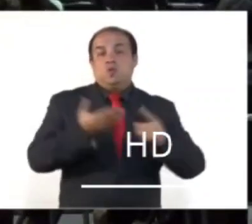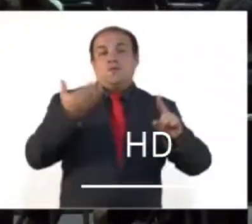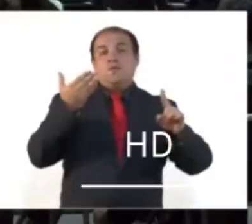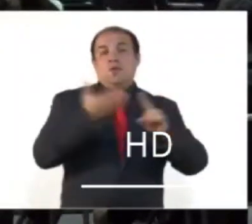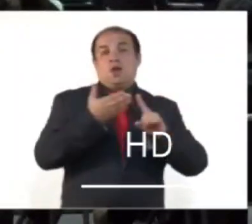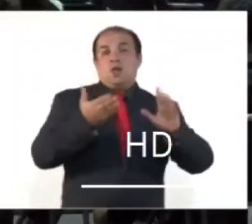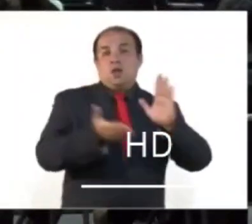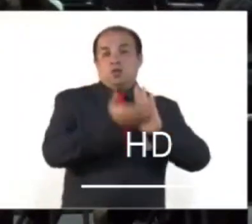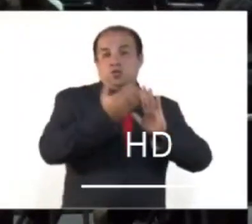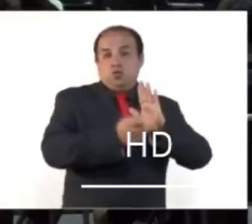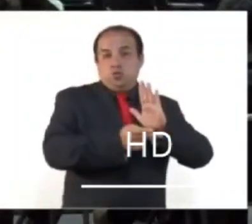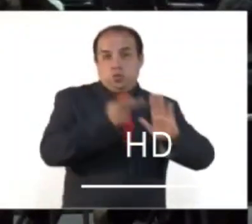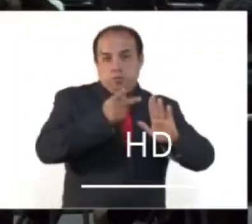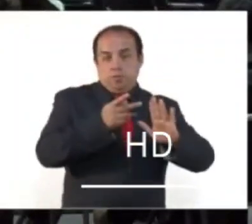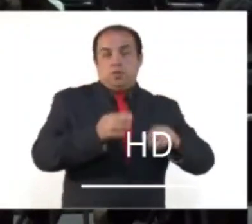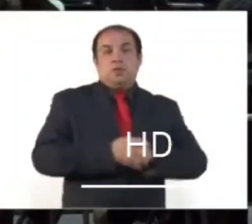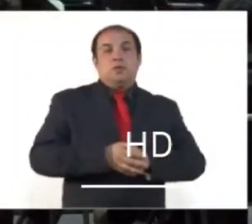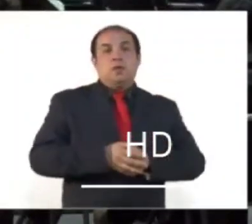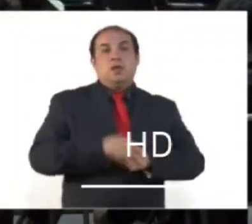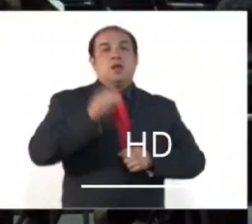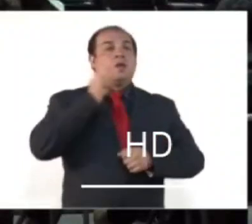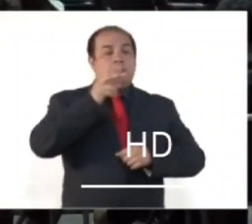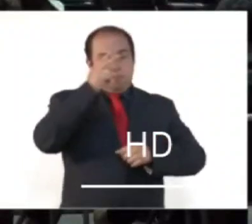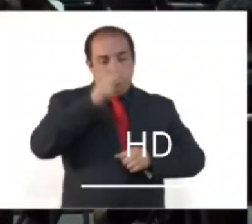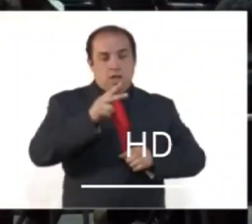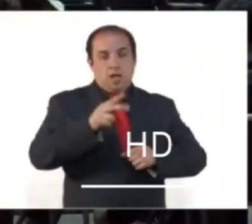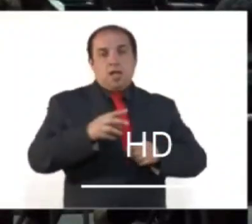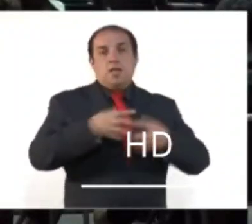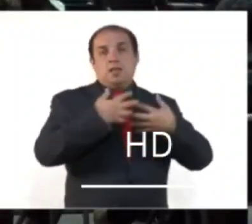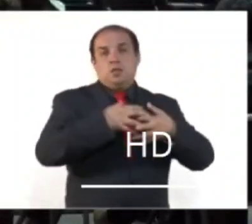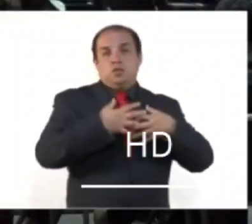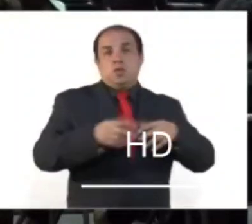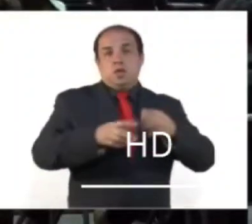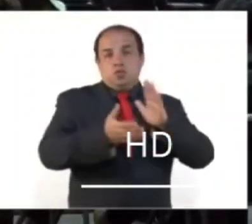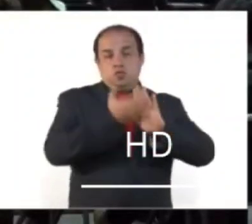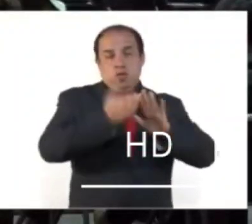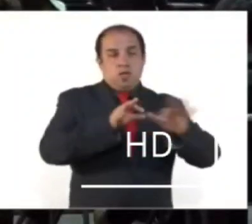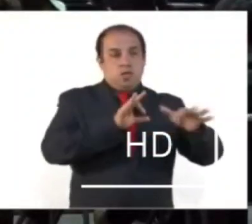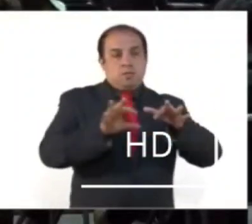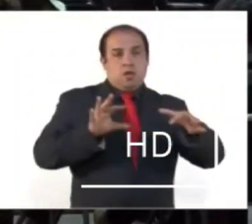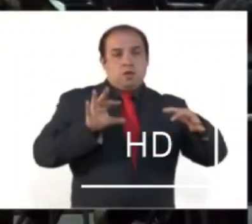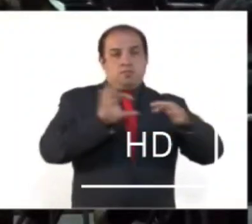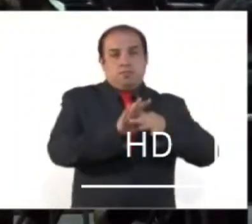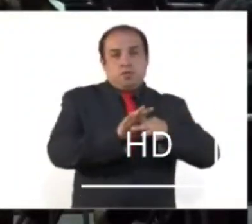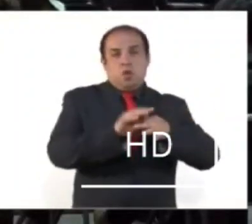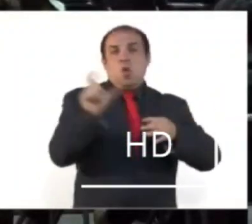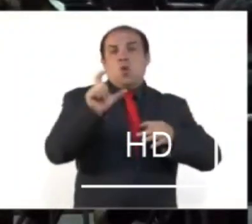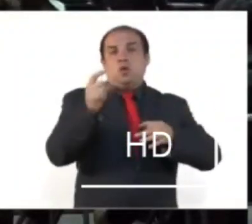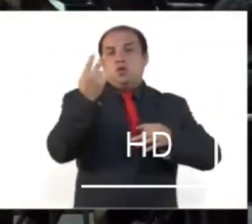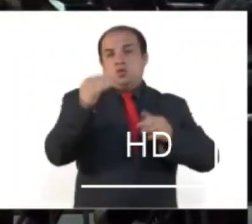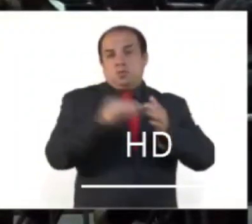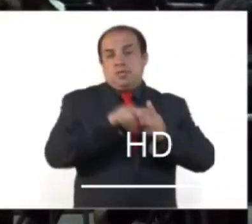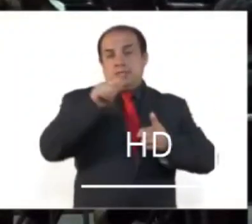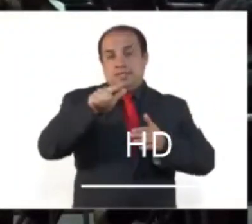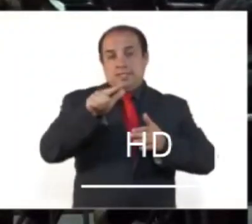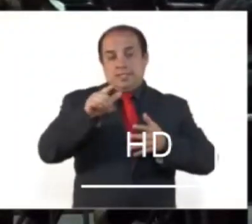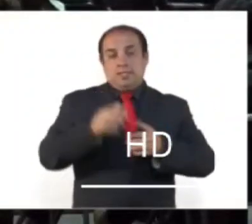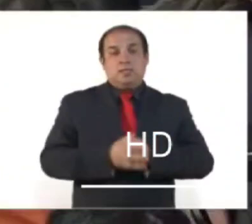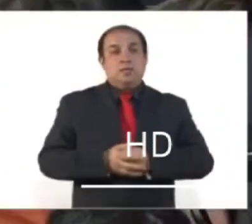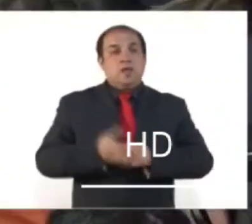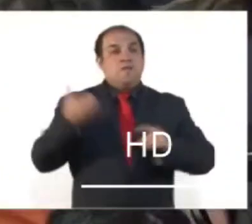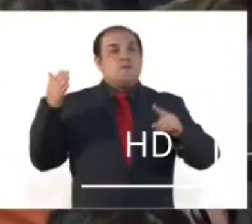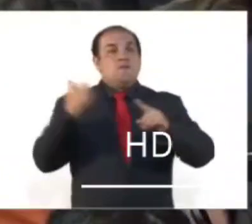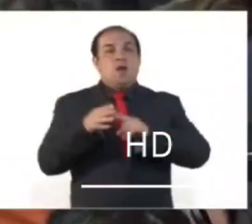reconstrucción. La Cámara Mexicana de la Industria de la Construcción ha venido trabajando de la mano desde el 2017 para que todos